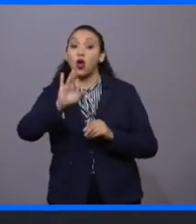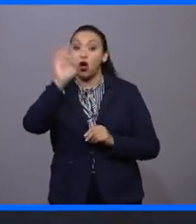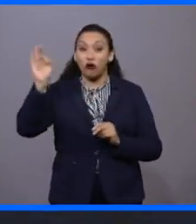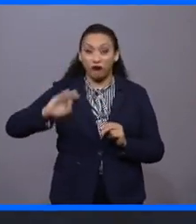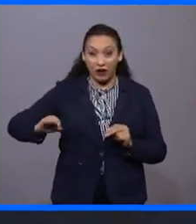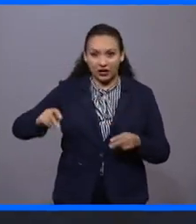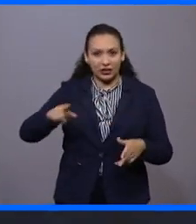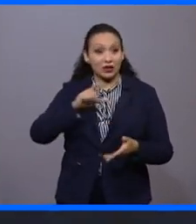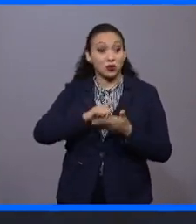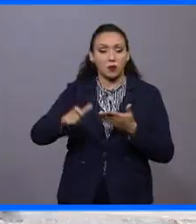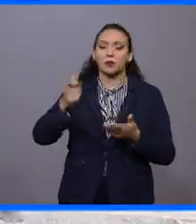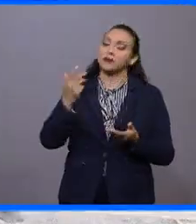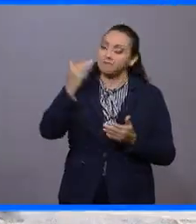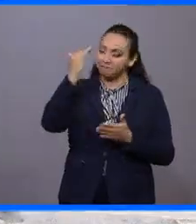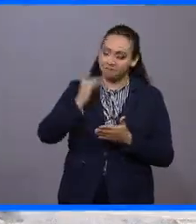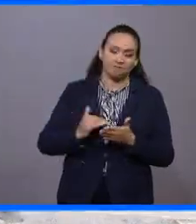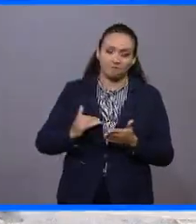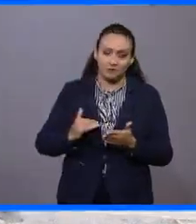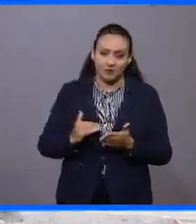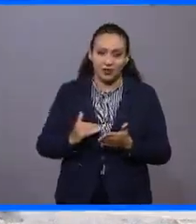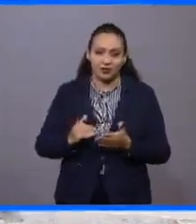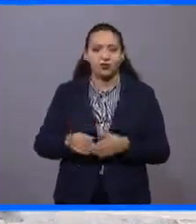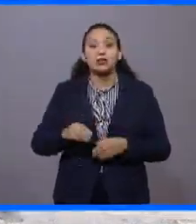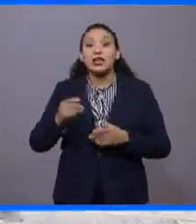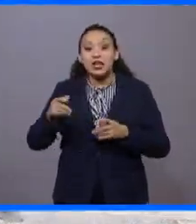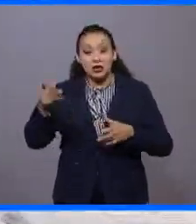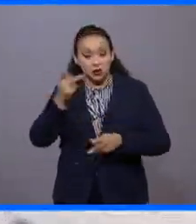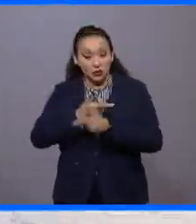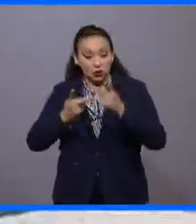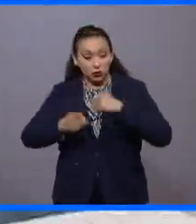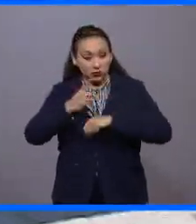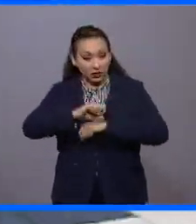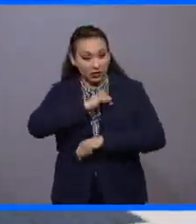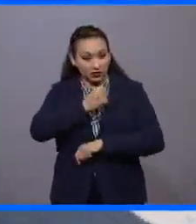prohibir compuestos nocivos. Para el canal del Poder Judicial